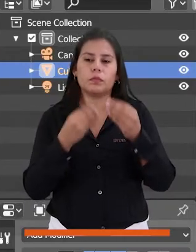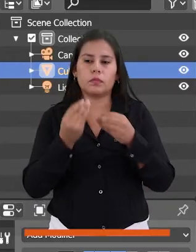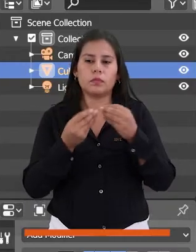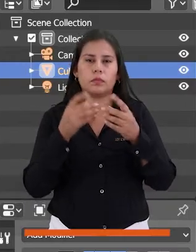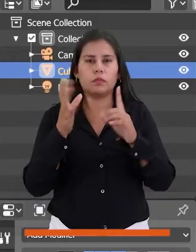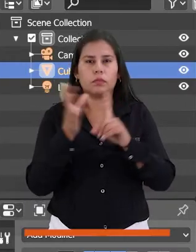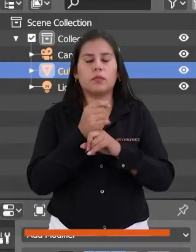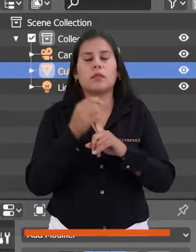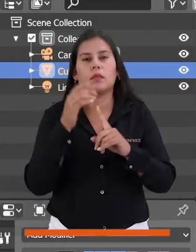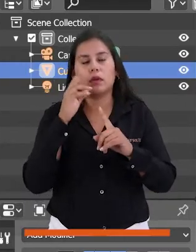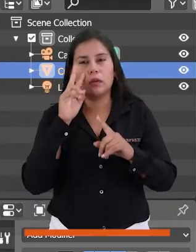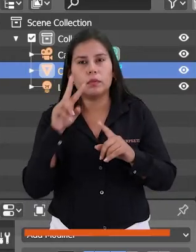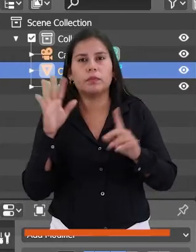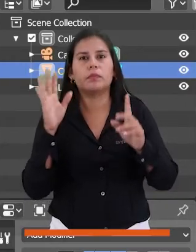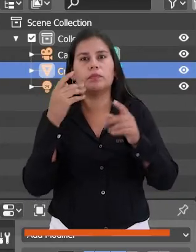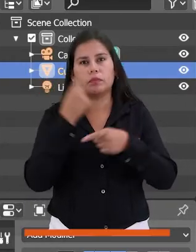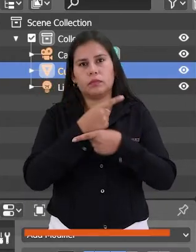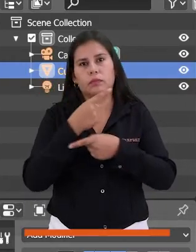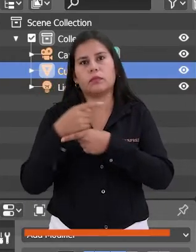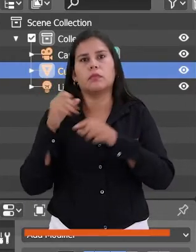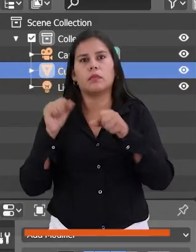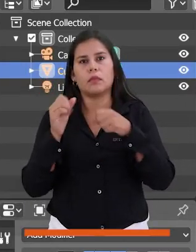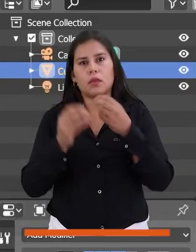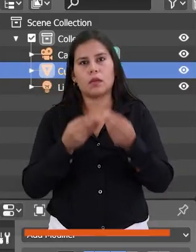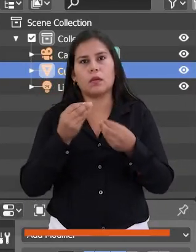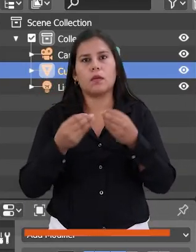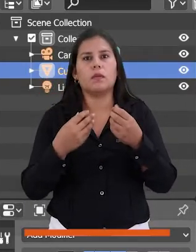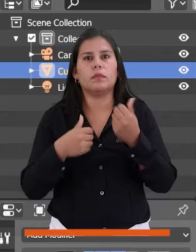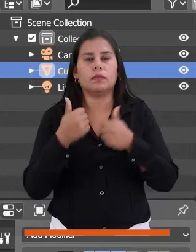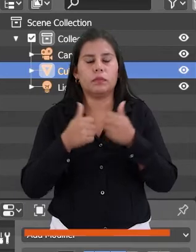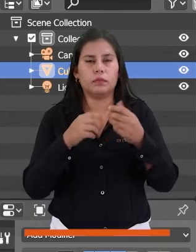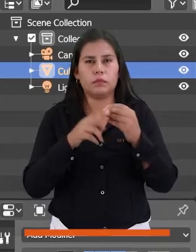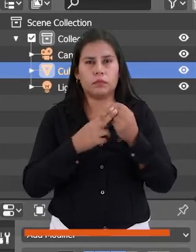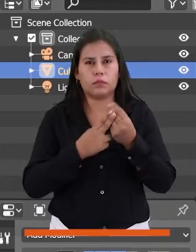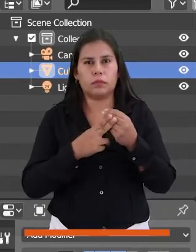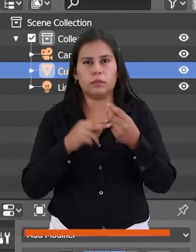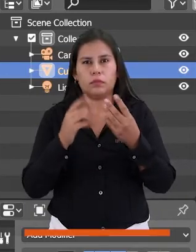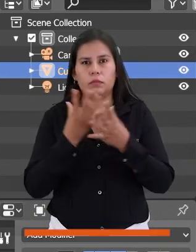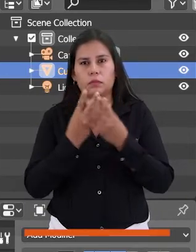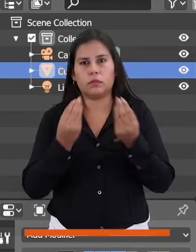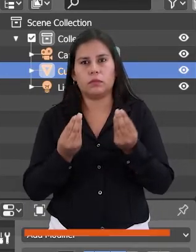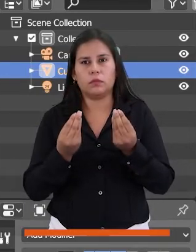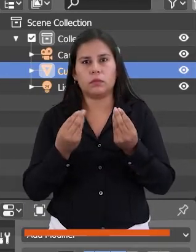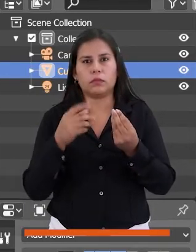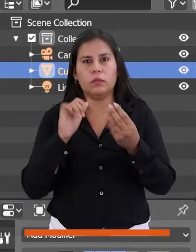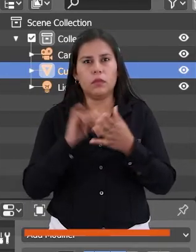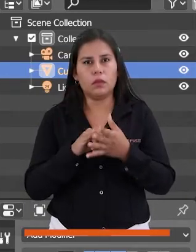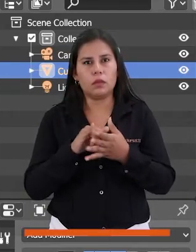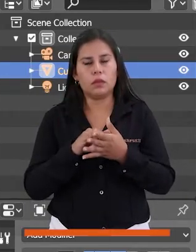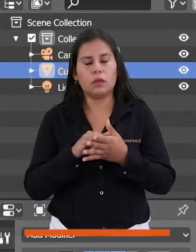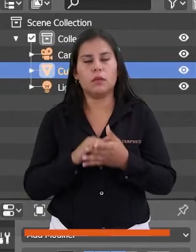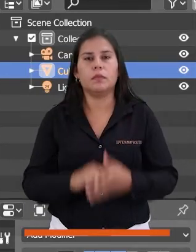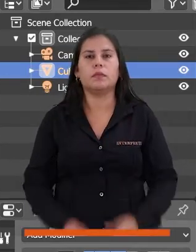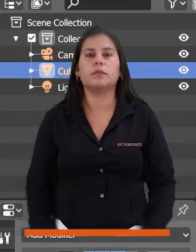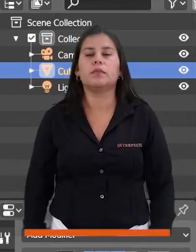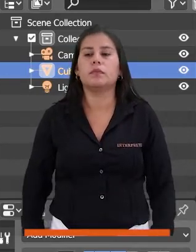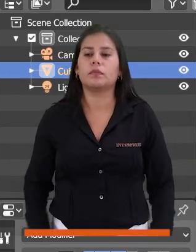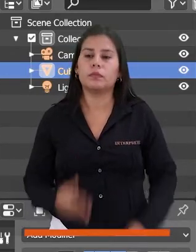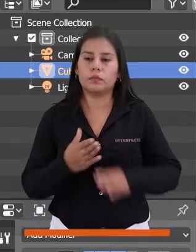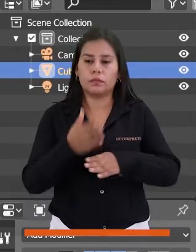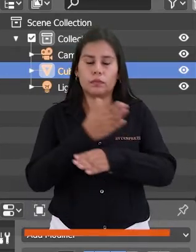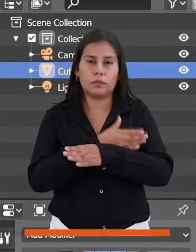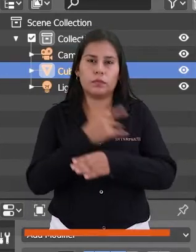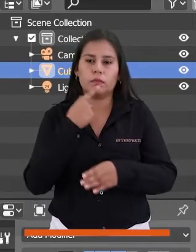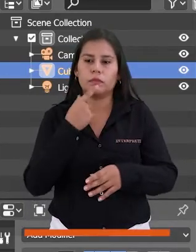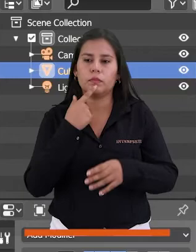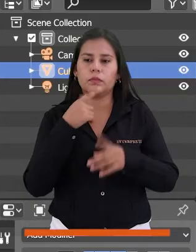que quiero que se den cuenta es lo que podemos lograr con esta herramienta de Subdivision Surface, ¿sí? Les